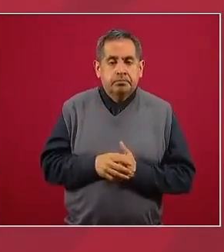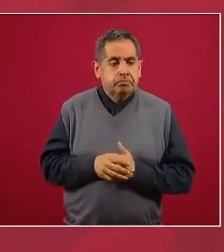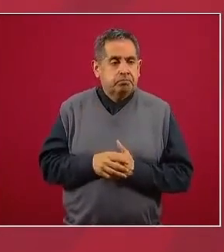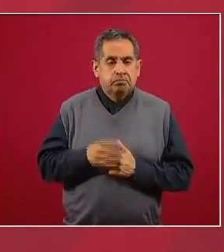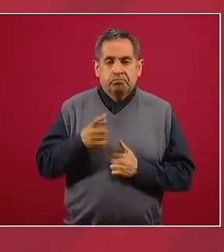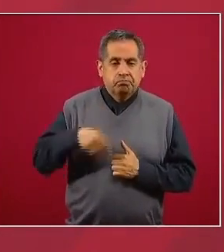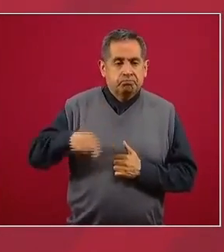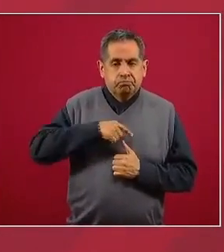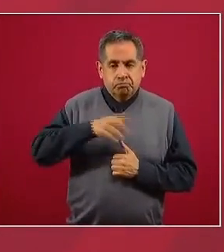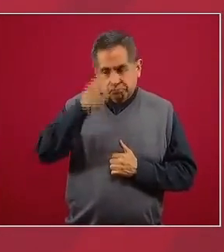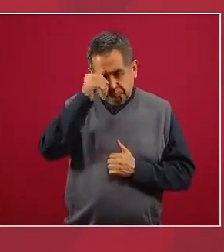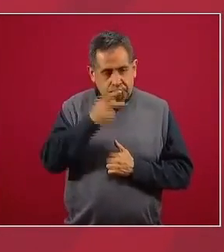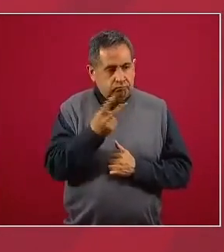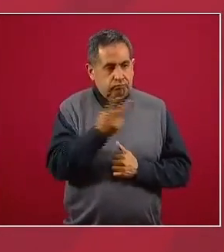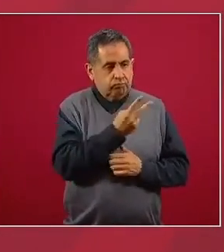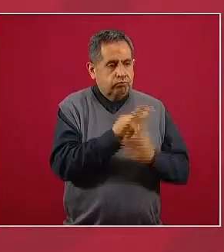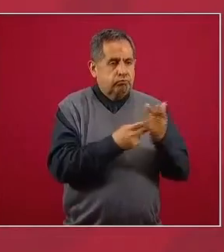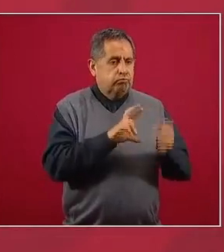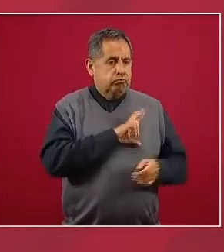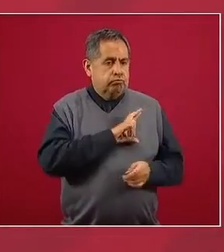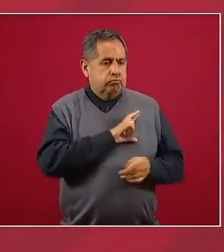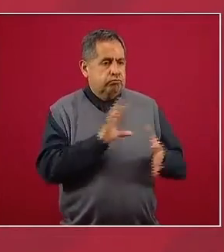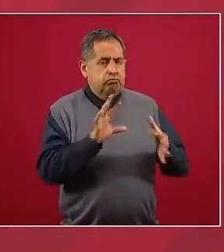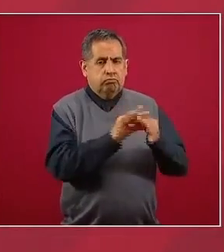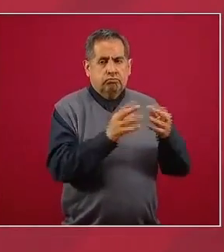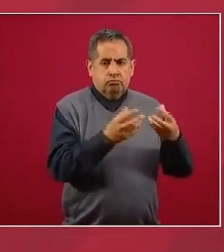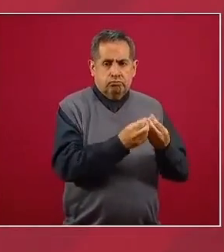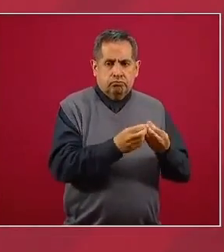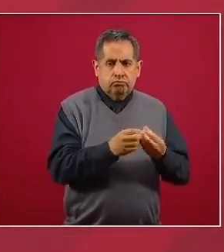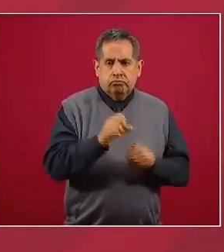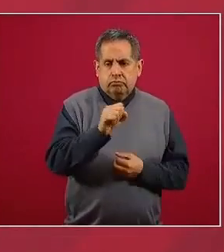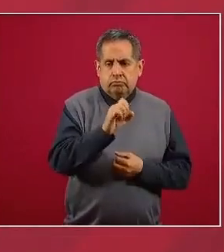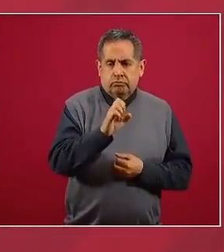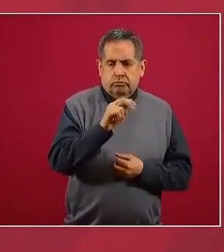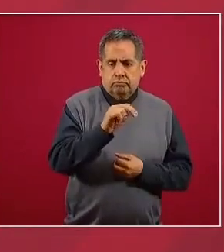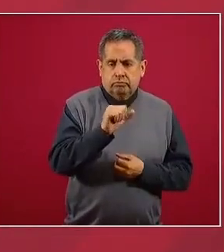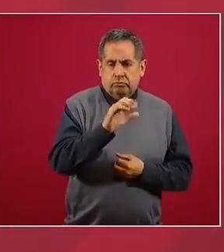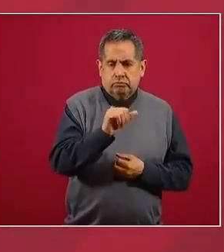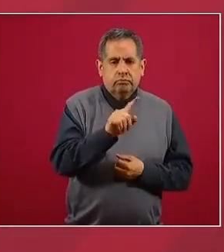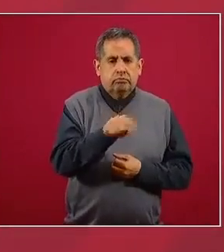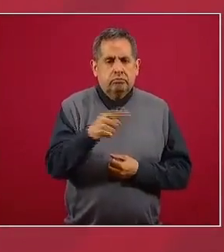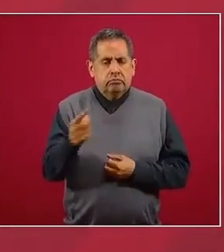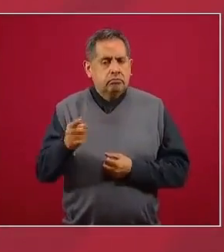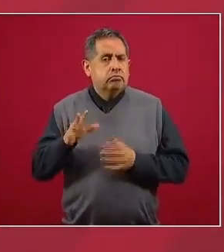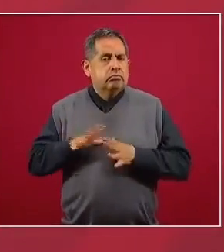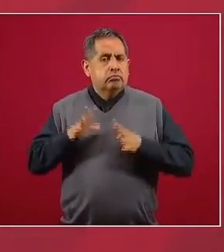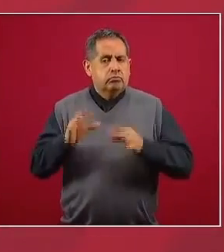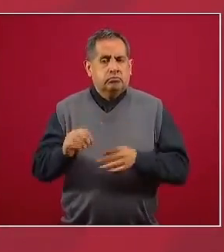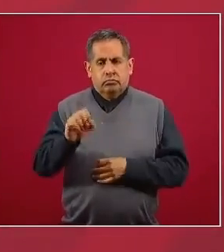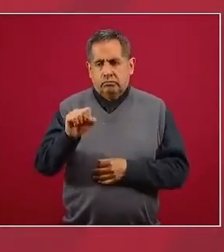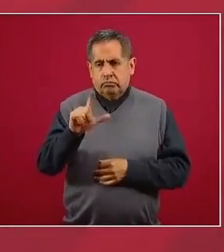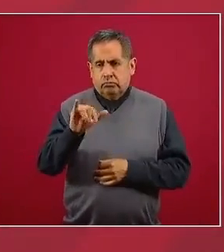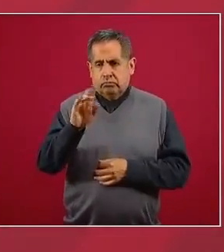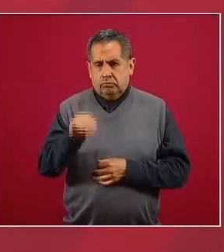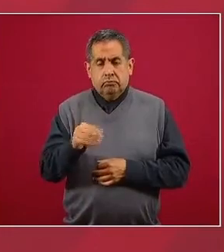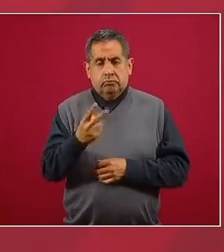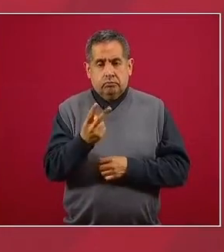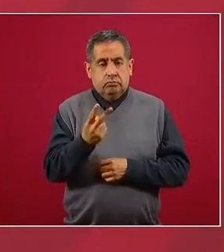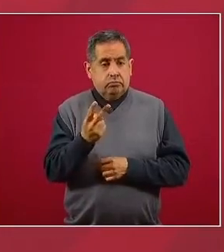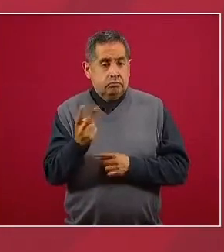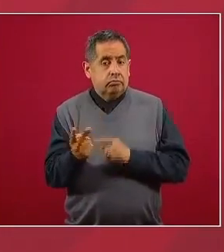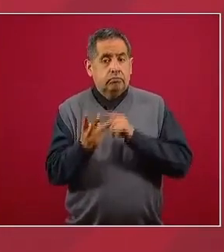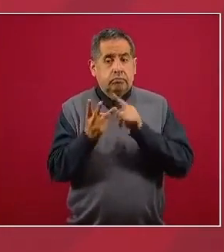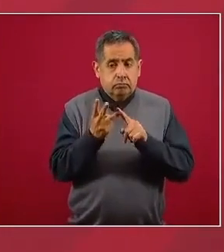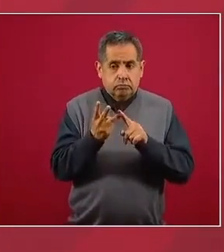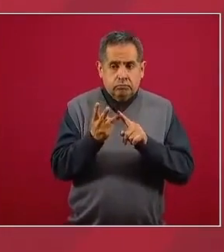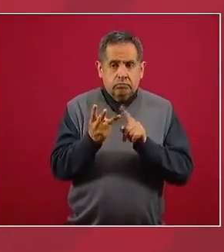acuerdo entre dos entidades privadas, el laboratorio AstraZeneca y la Fundación Carlos Slim. Hay una